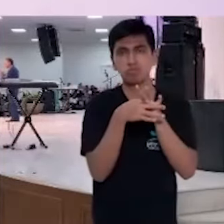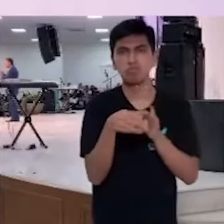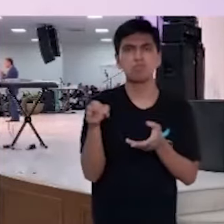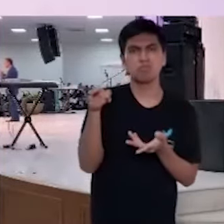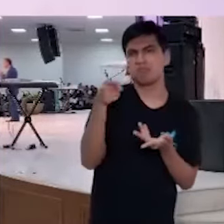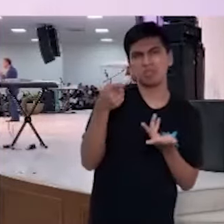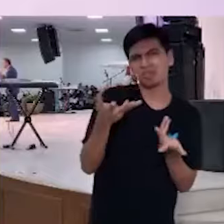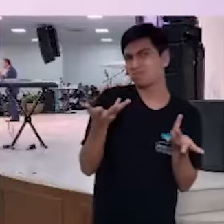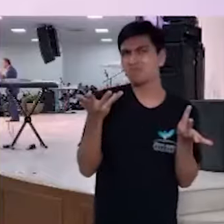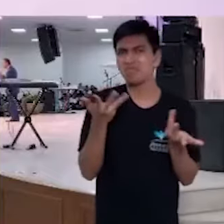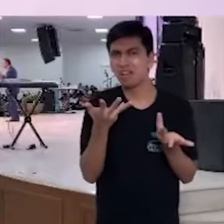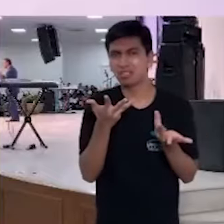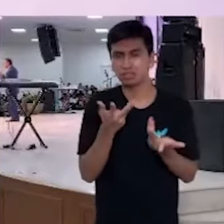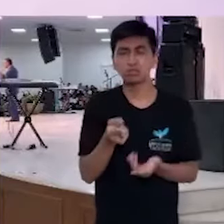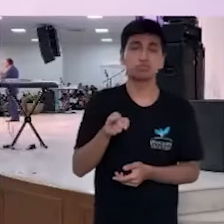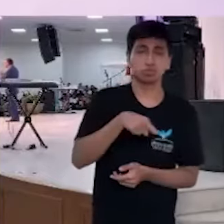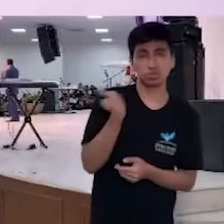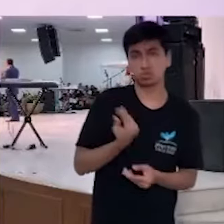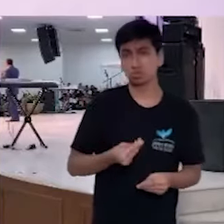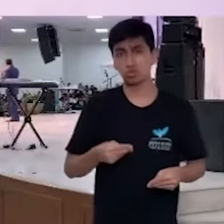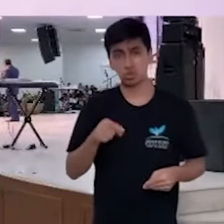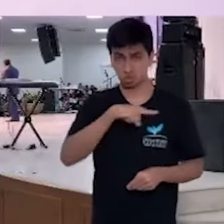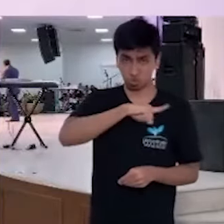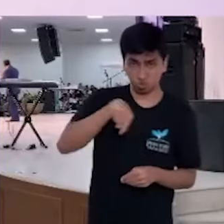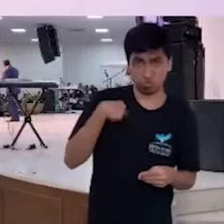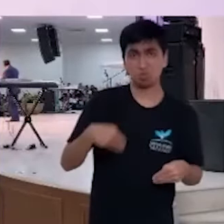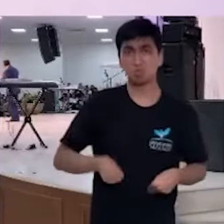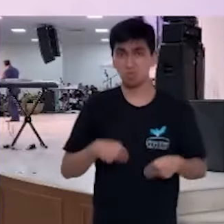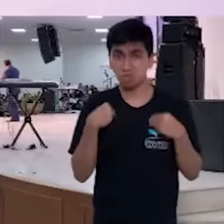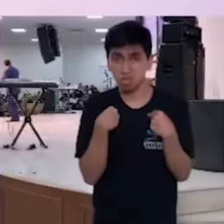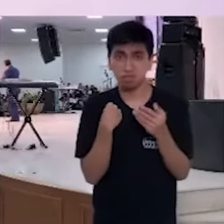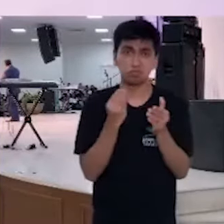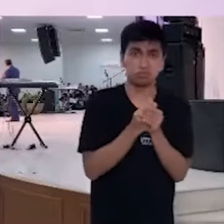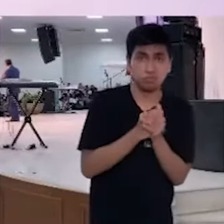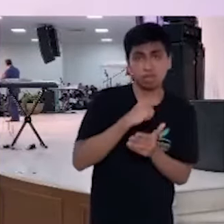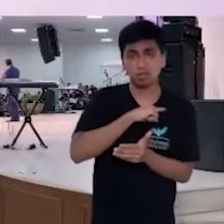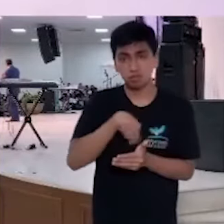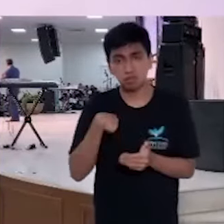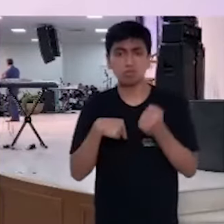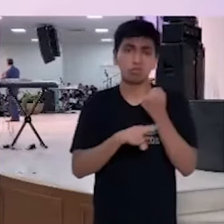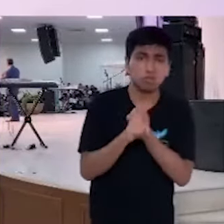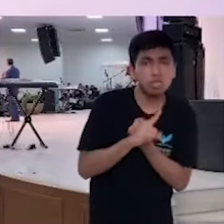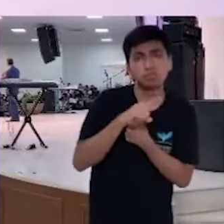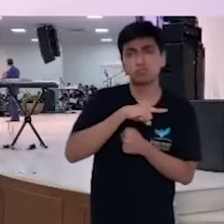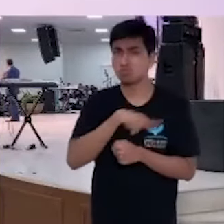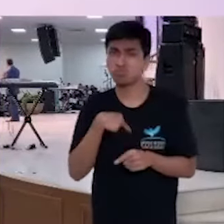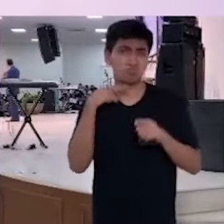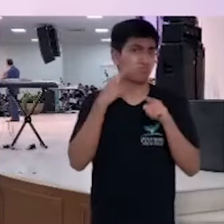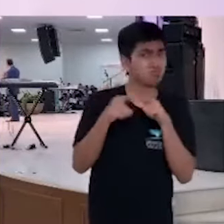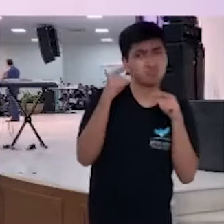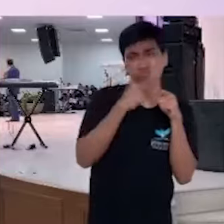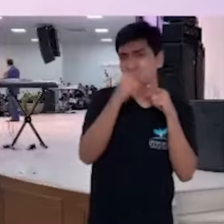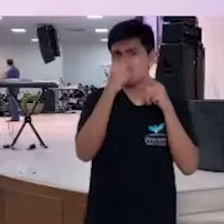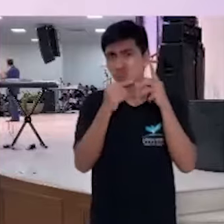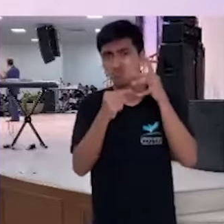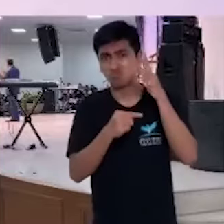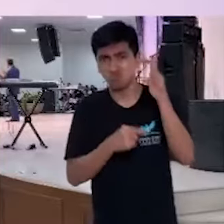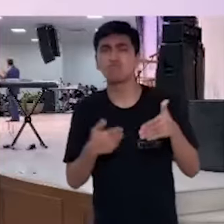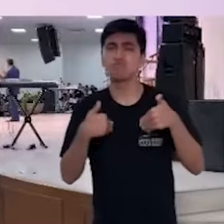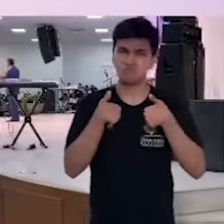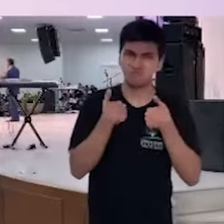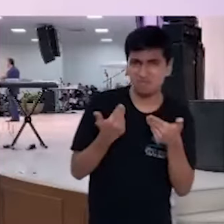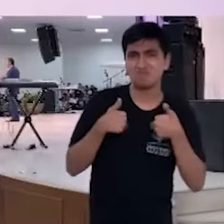de nuestra vida privada, de nuestra vida matrimonial, de nuestras situaciones personales, cuando